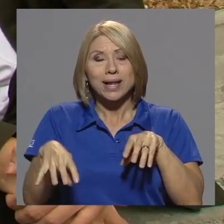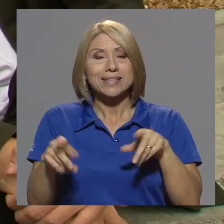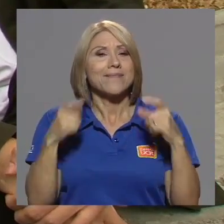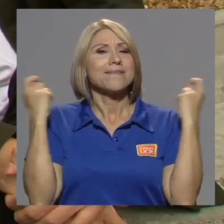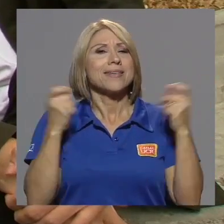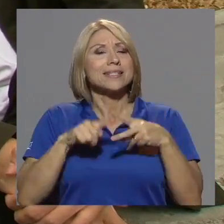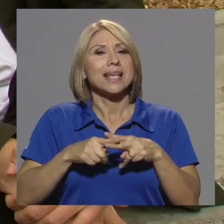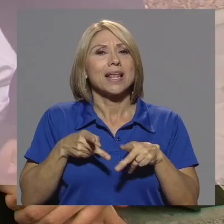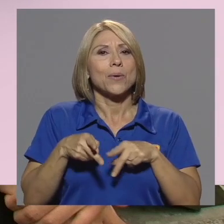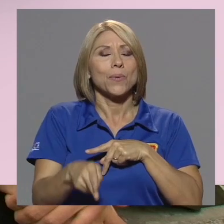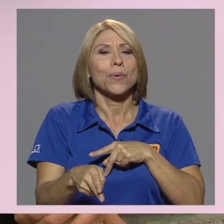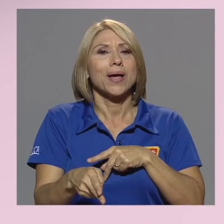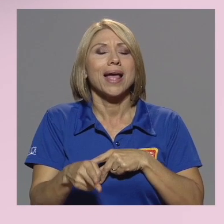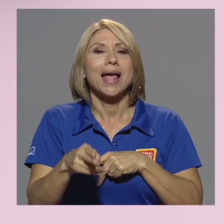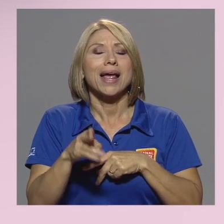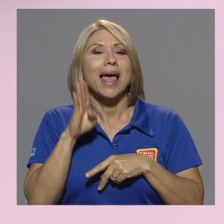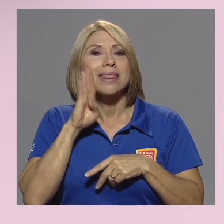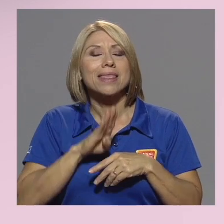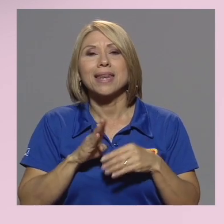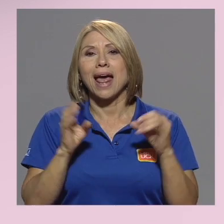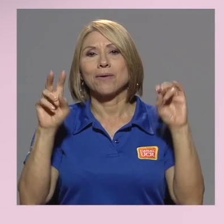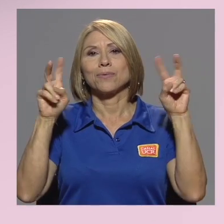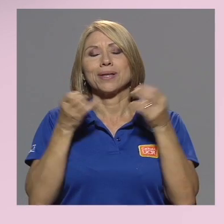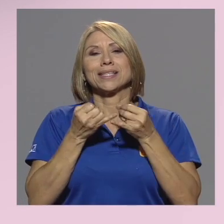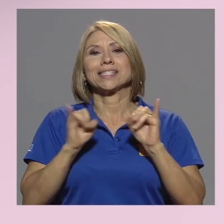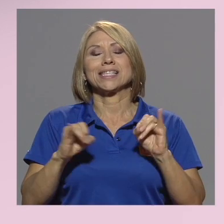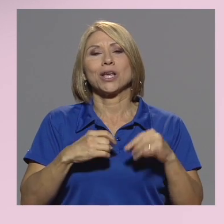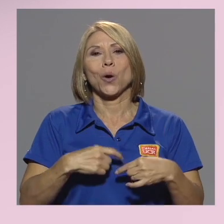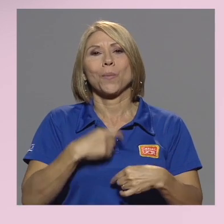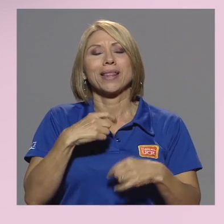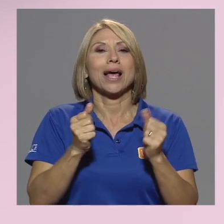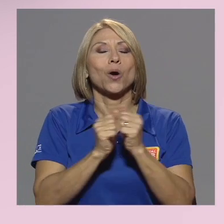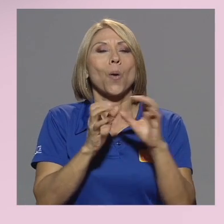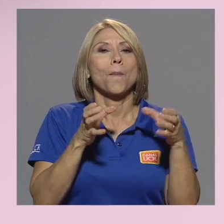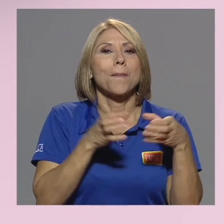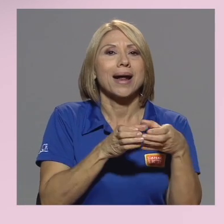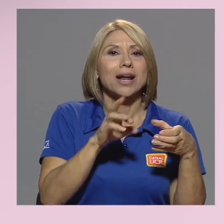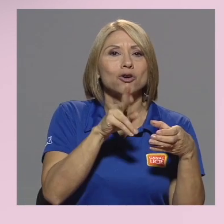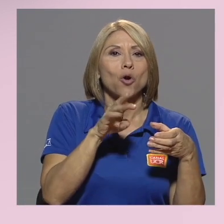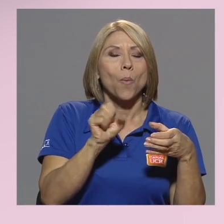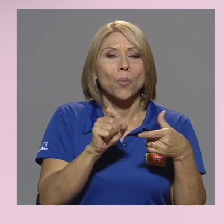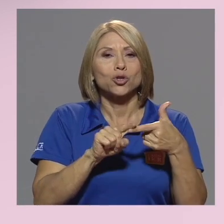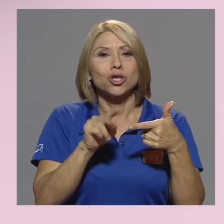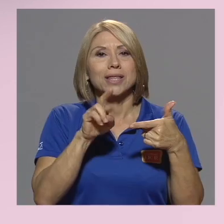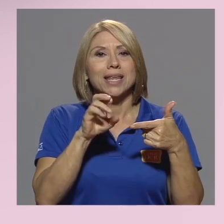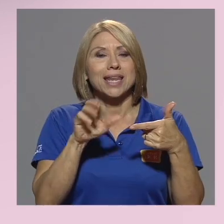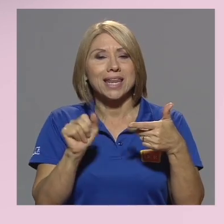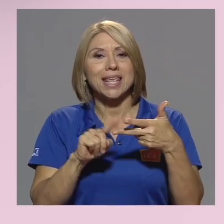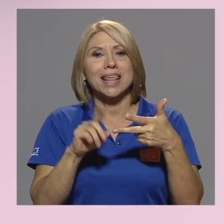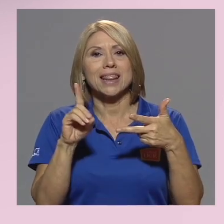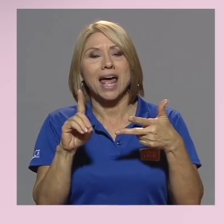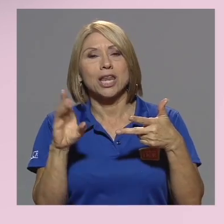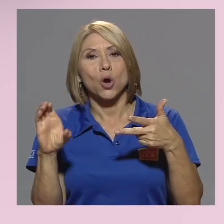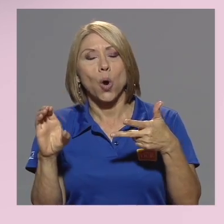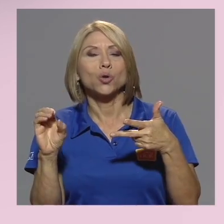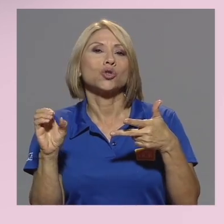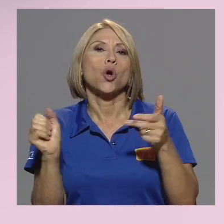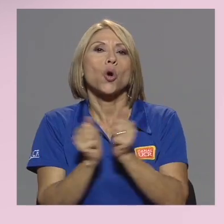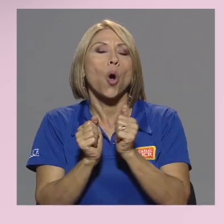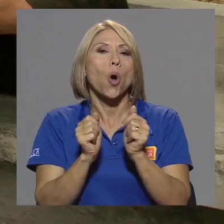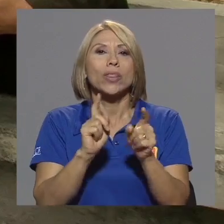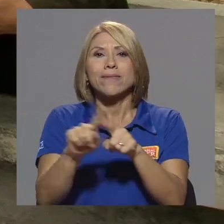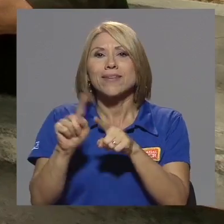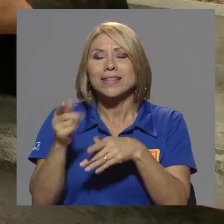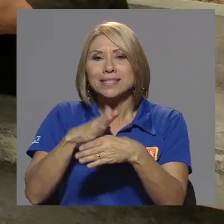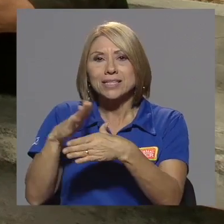sedes, la fiesta de inauguración va a ser en la Cantina Sin Corbata con las bandas Rombos, Tridi y Dani Boy con su set de